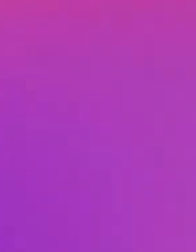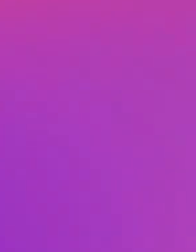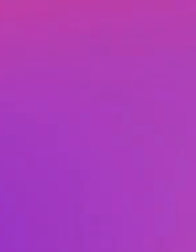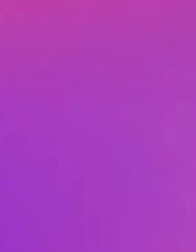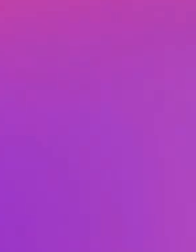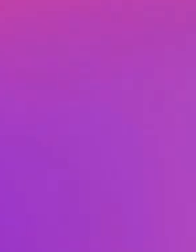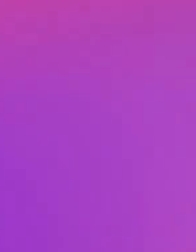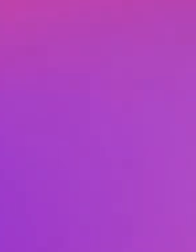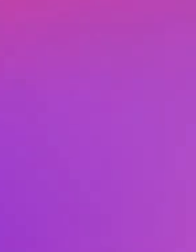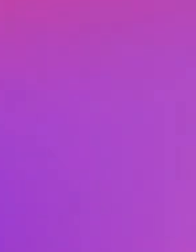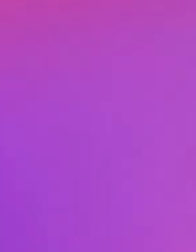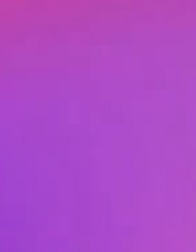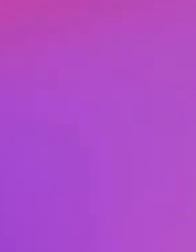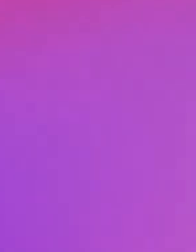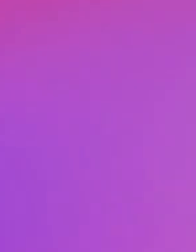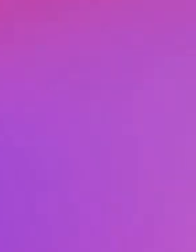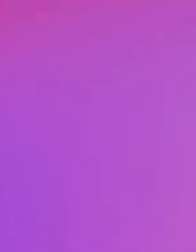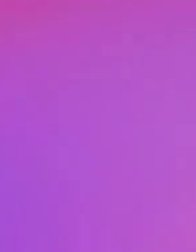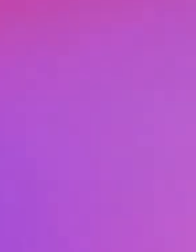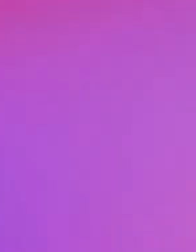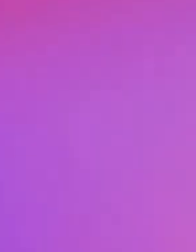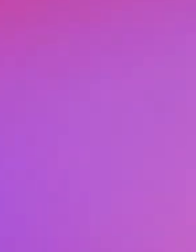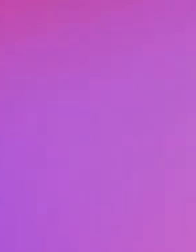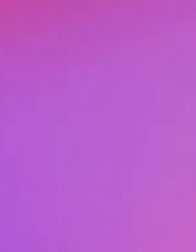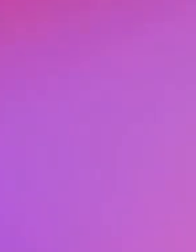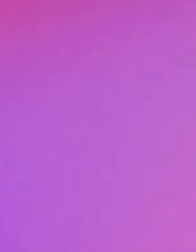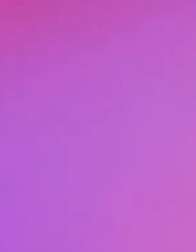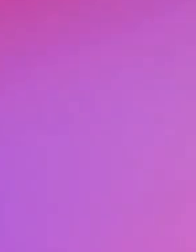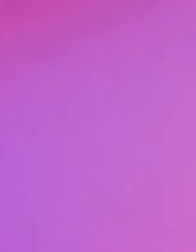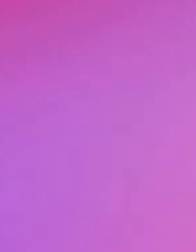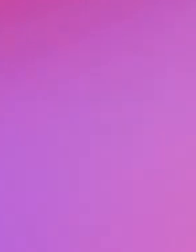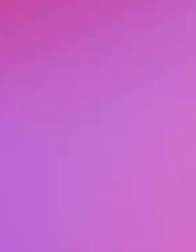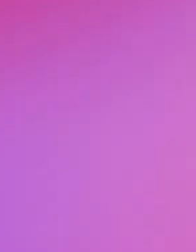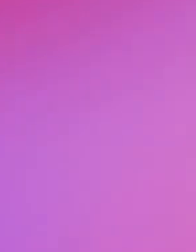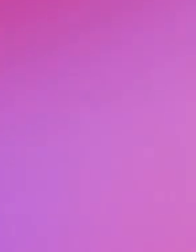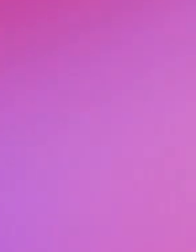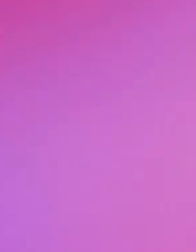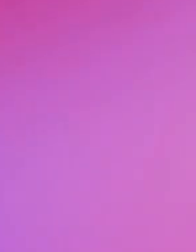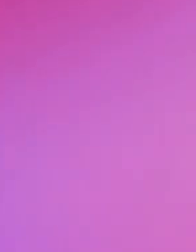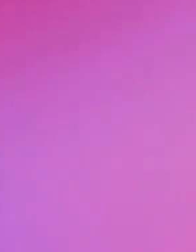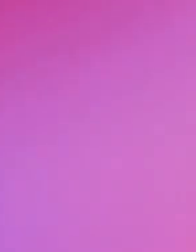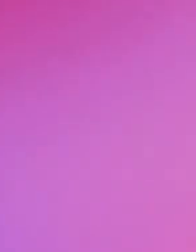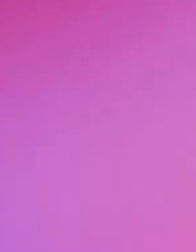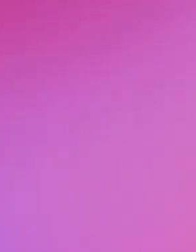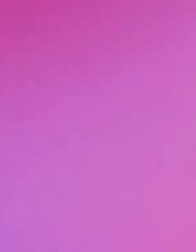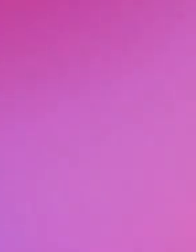conalitec.cep.gov.mx. Y recuerda que también cuentas con el sitio